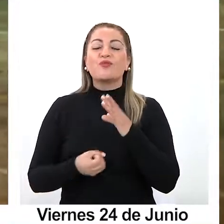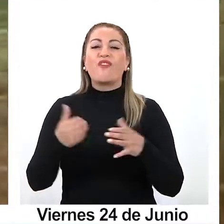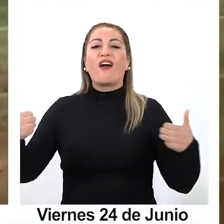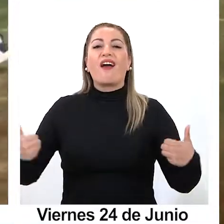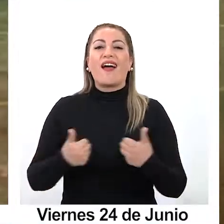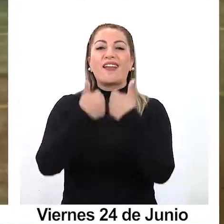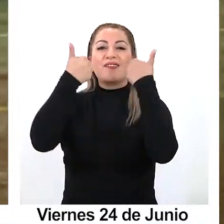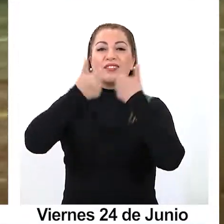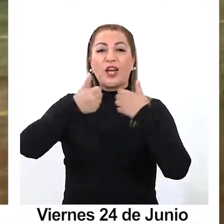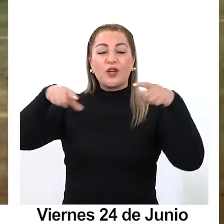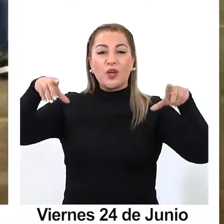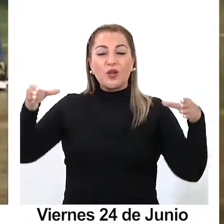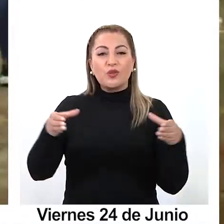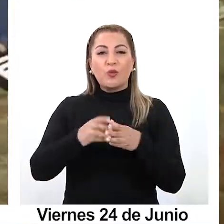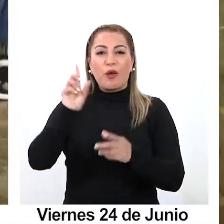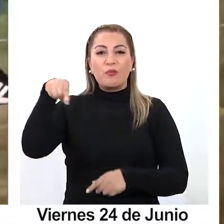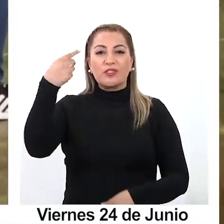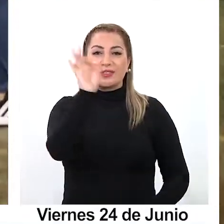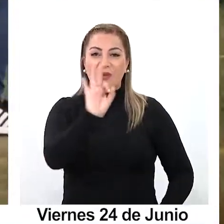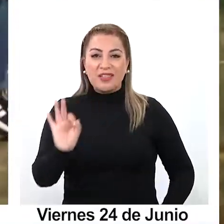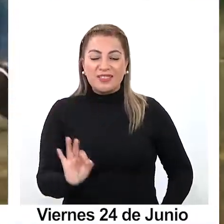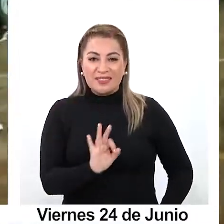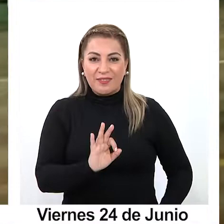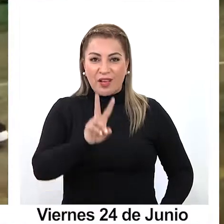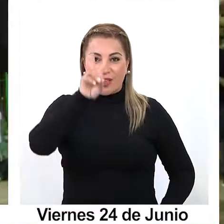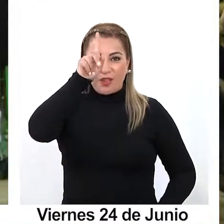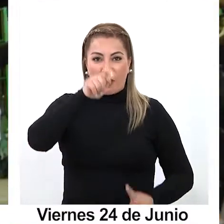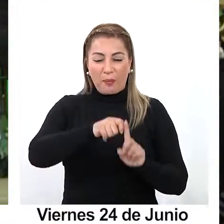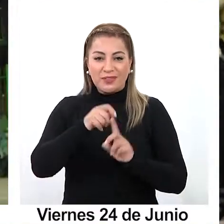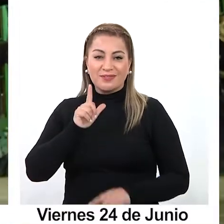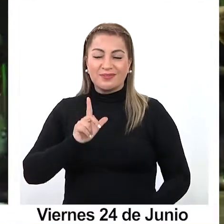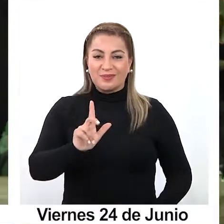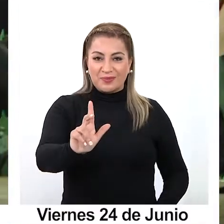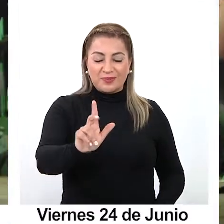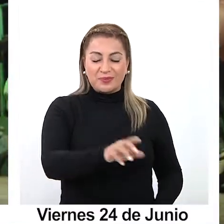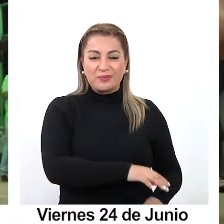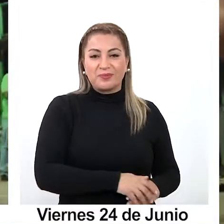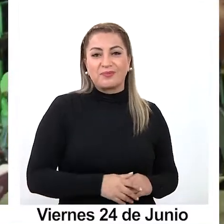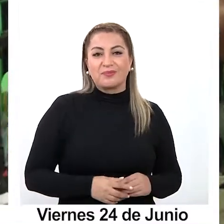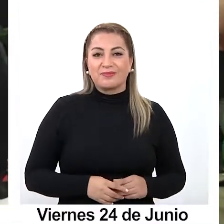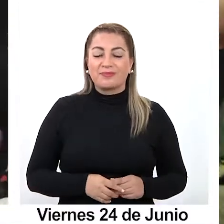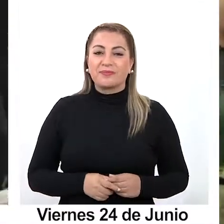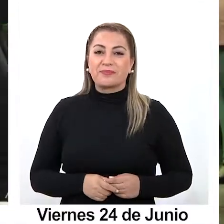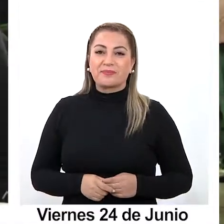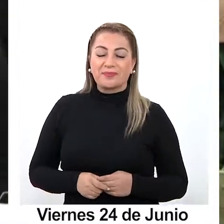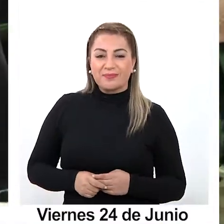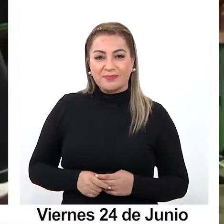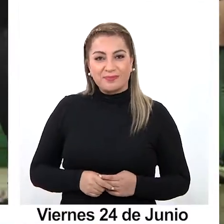nuevo aniversario del club el próximo sábado 2 de julio.